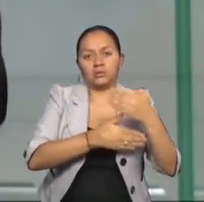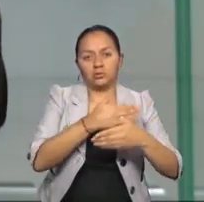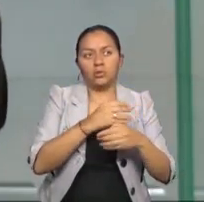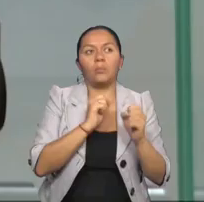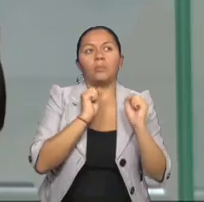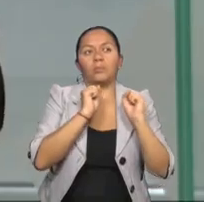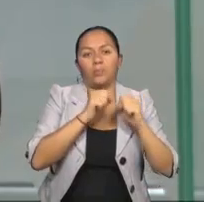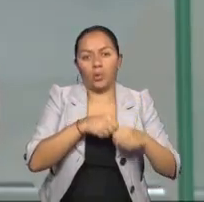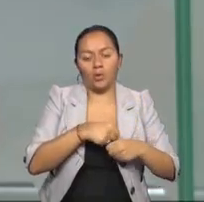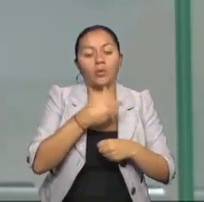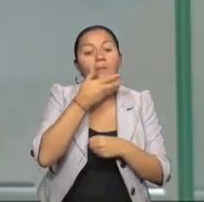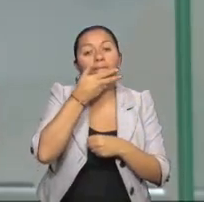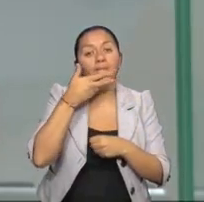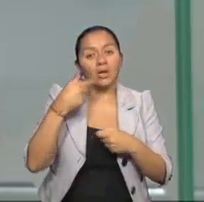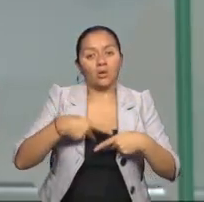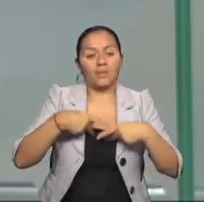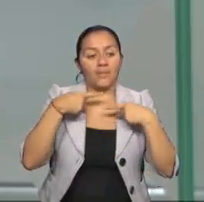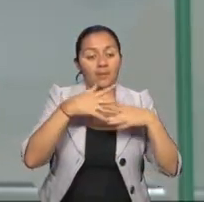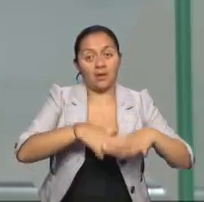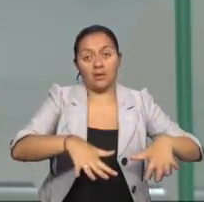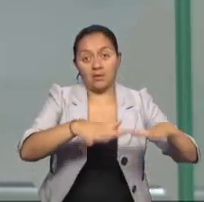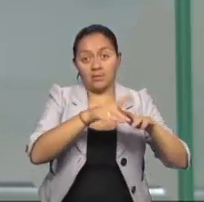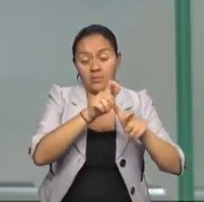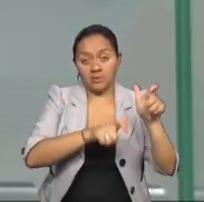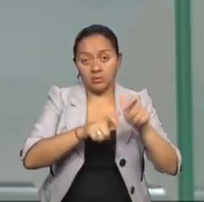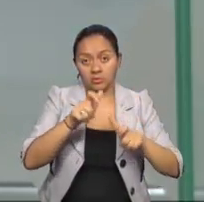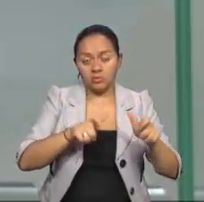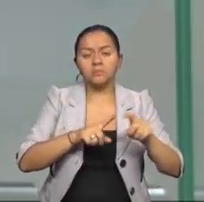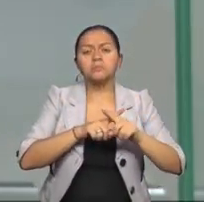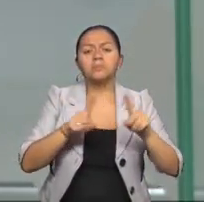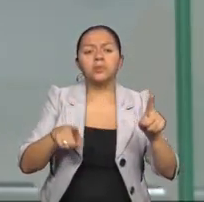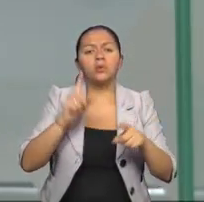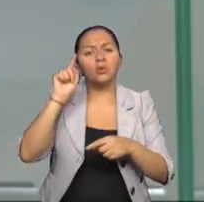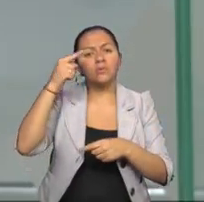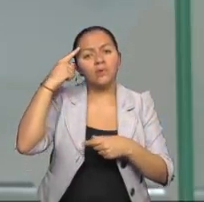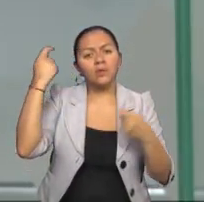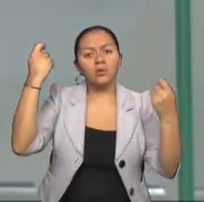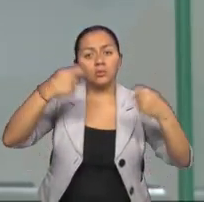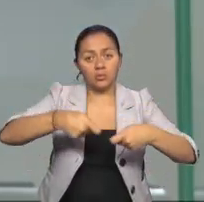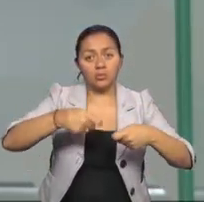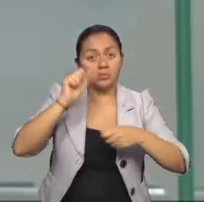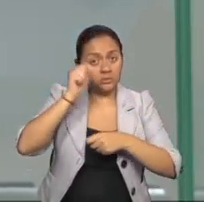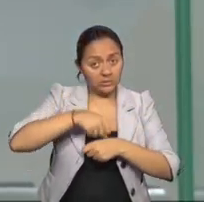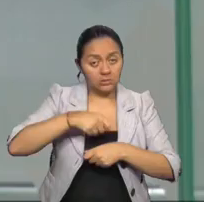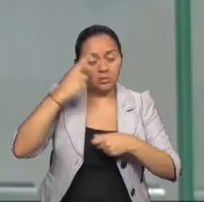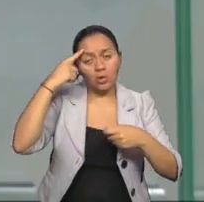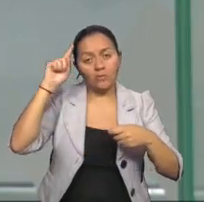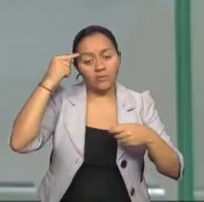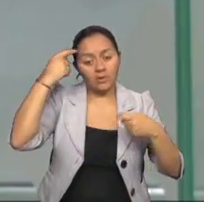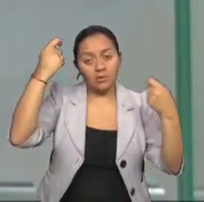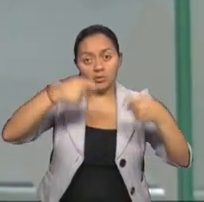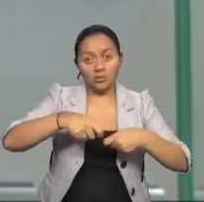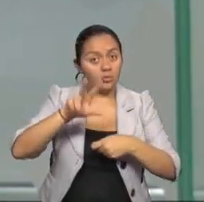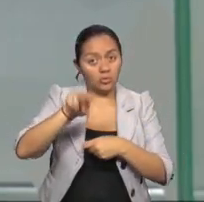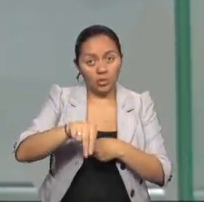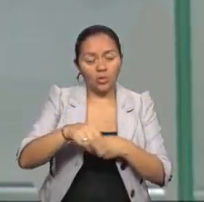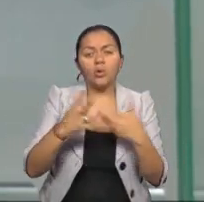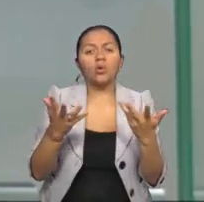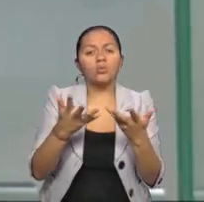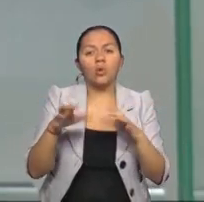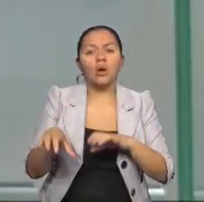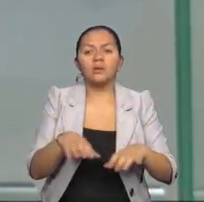permitir mejorar la calidad de vida de las personas con discapacidad el aporte del gobierno a cuanto a es importante cuando hacemos este tipo de